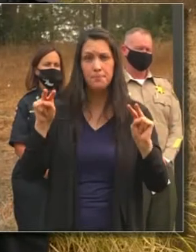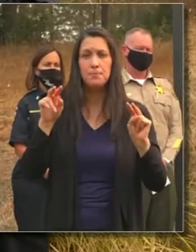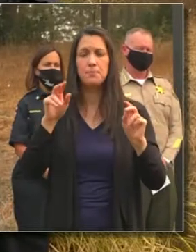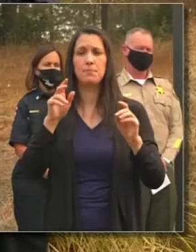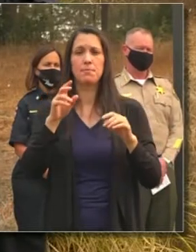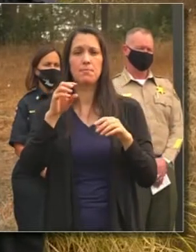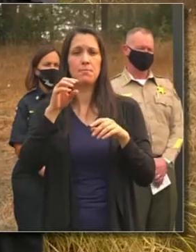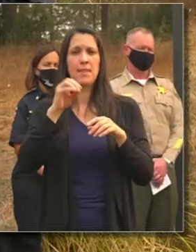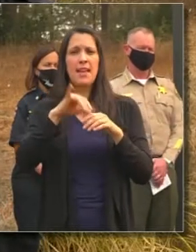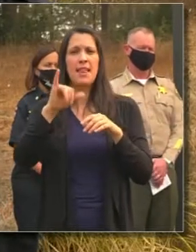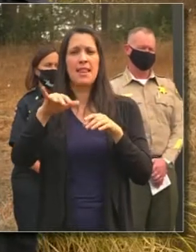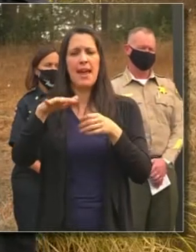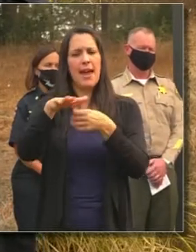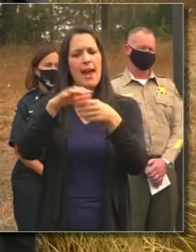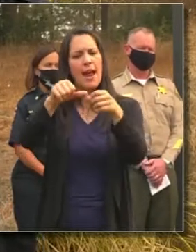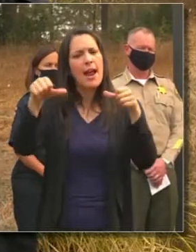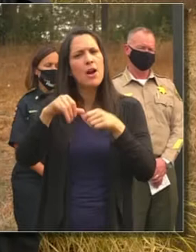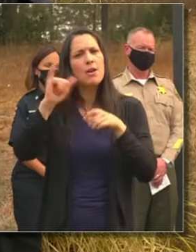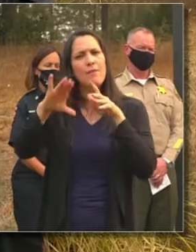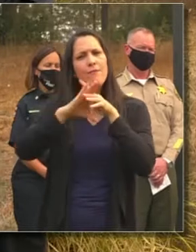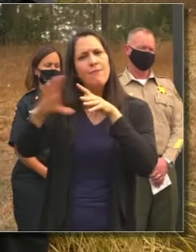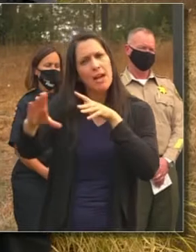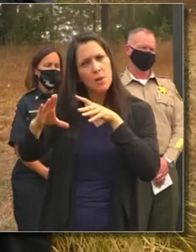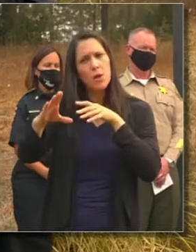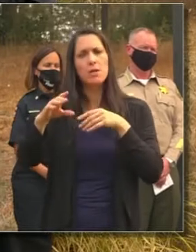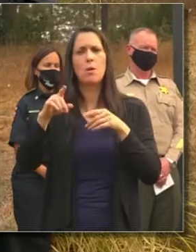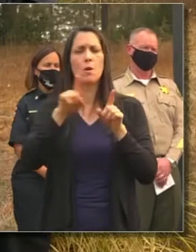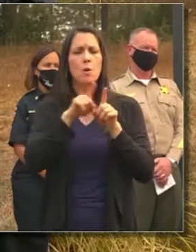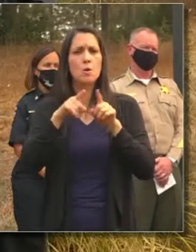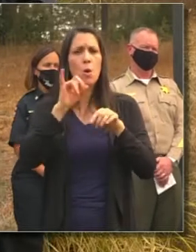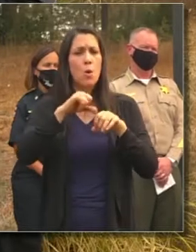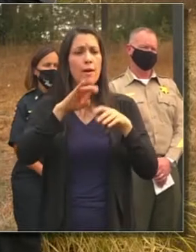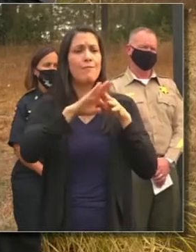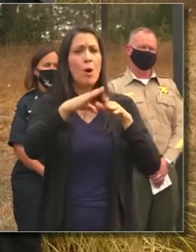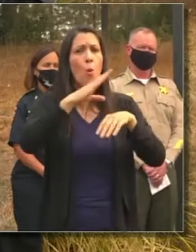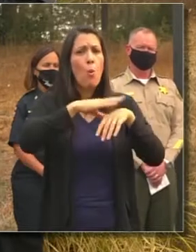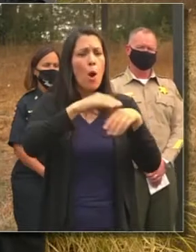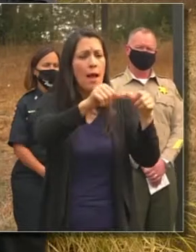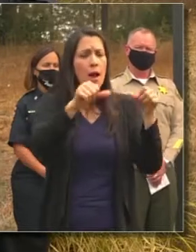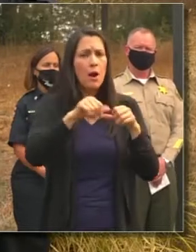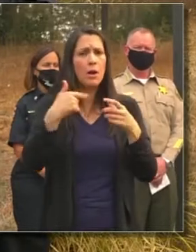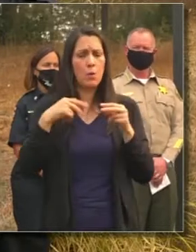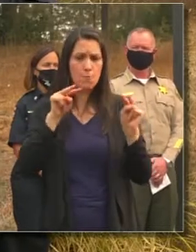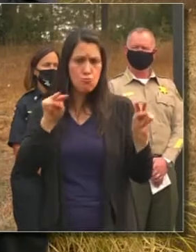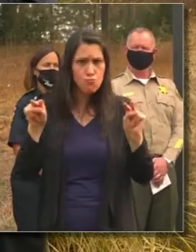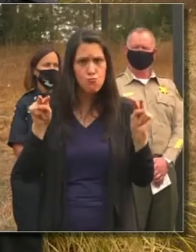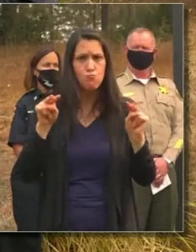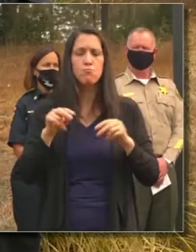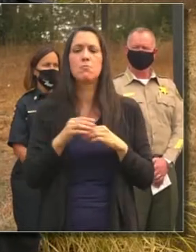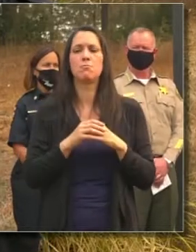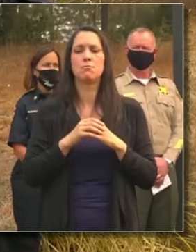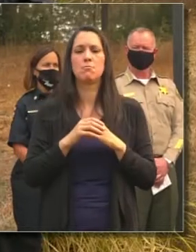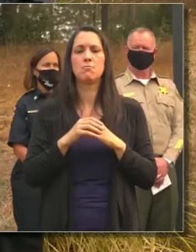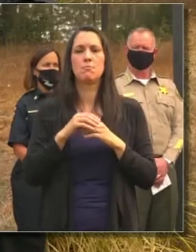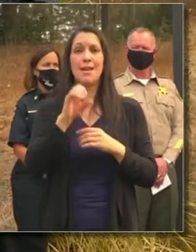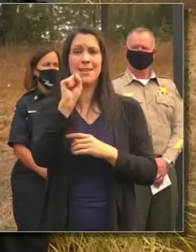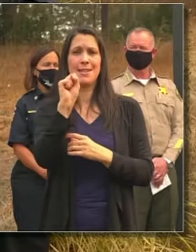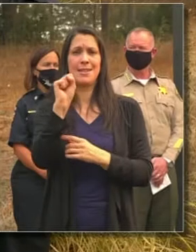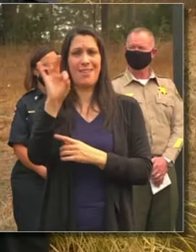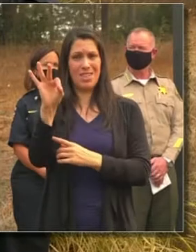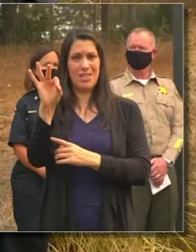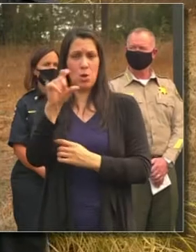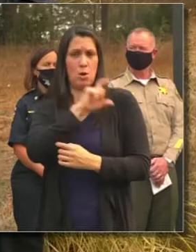patrullas de tránsito y de casas en áreas de evacuación y también advertencias dentro de la asistencia de cuidado mutuo